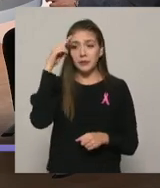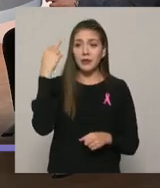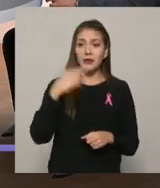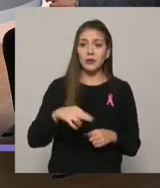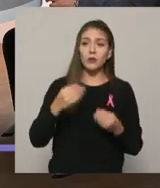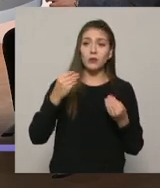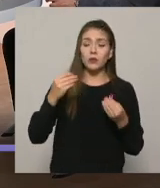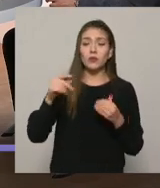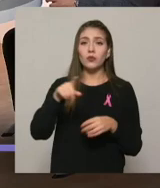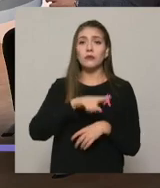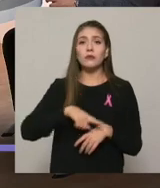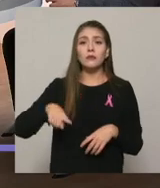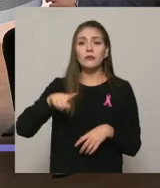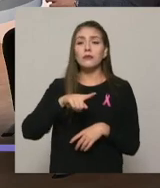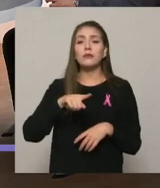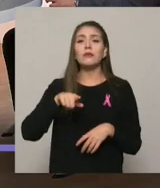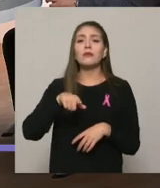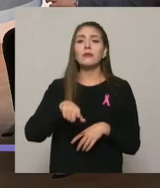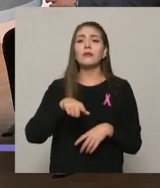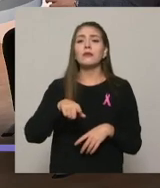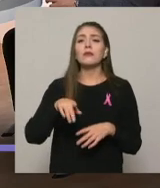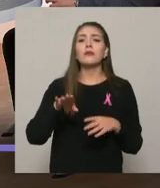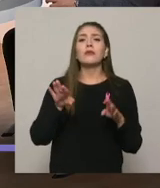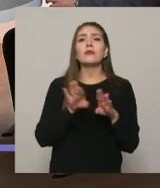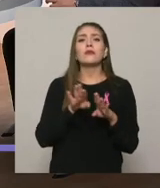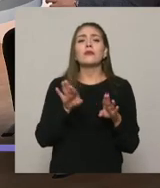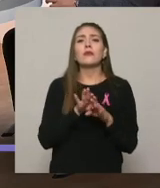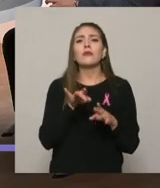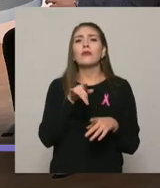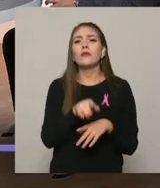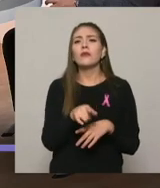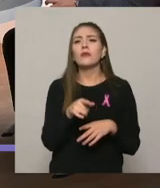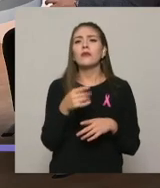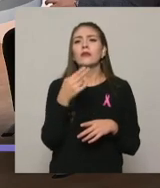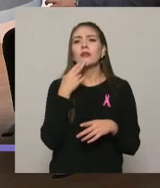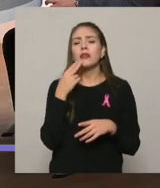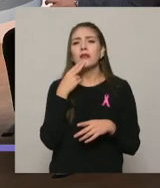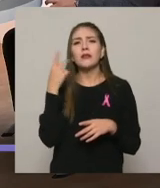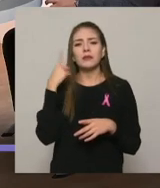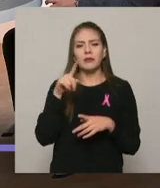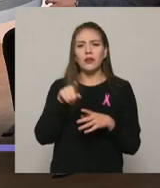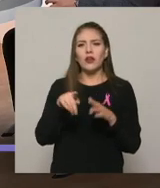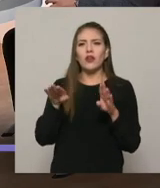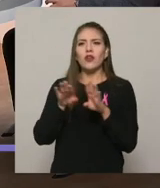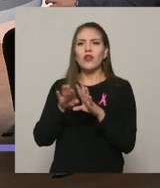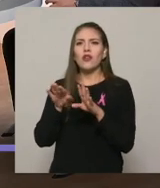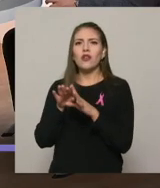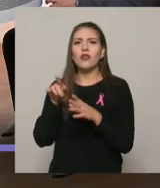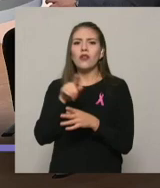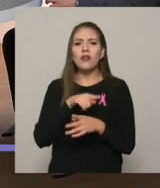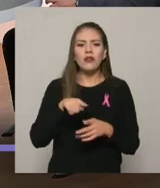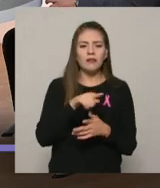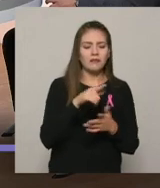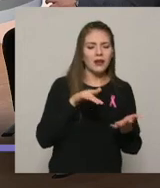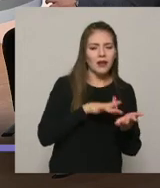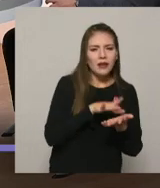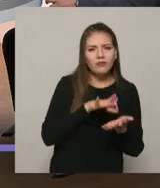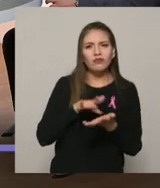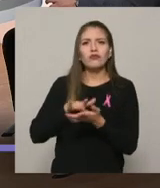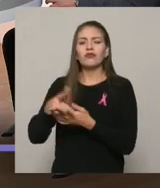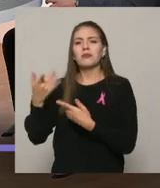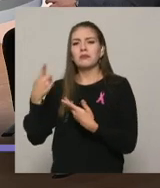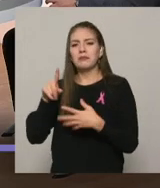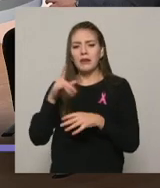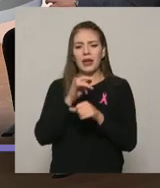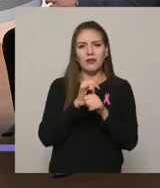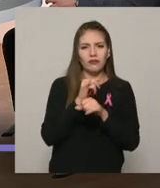ellos ya se han fuga de cerebros o forman parte de este mosaico muy rico en estudiosos y en investigadores que ya